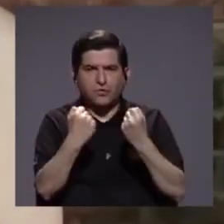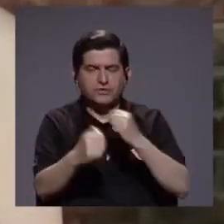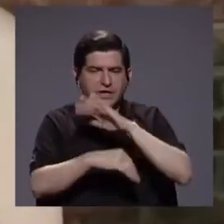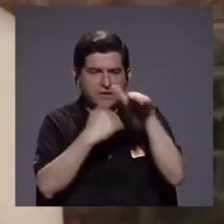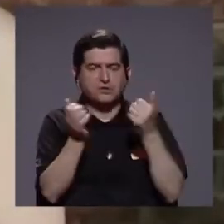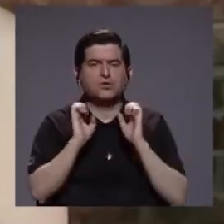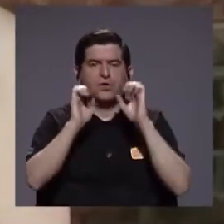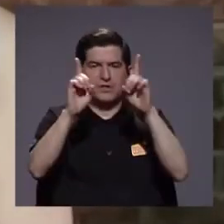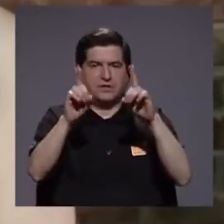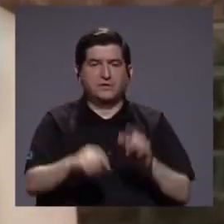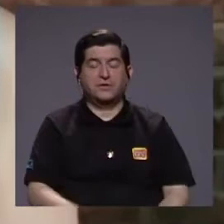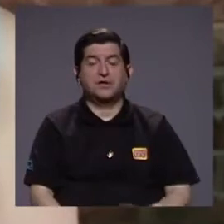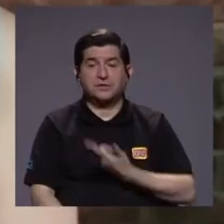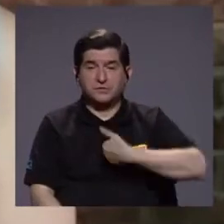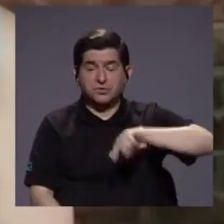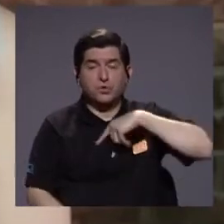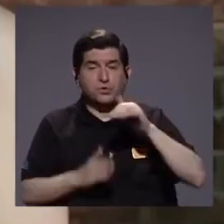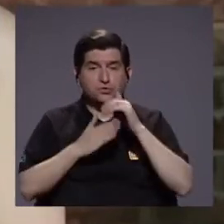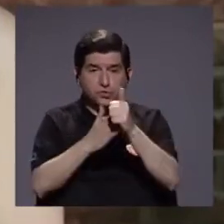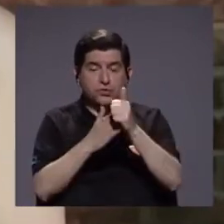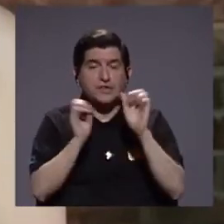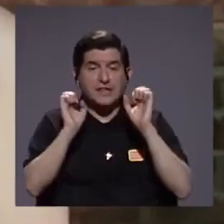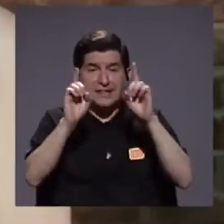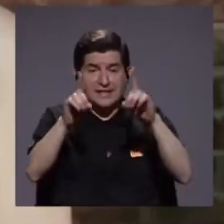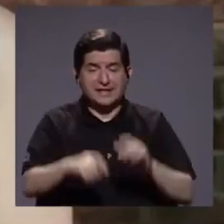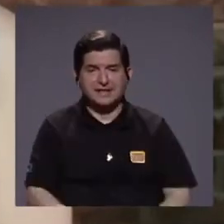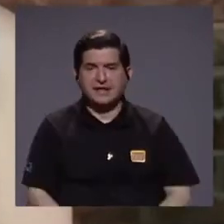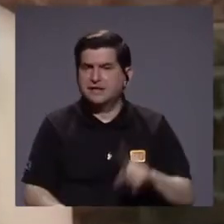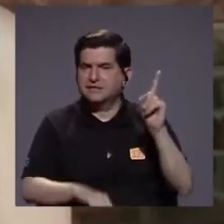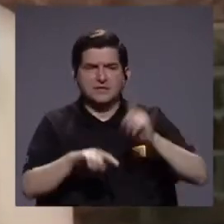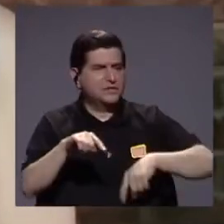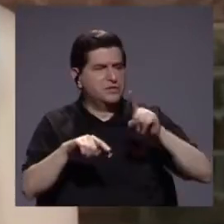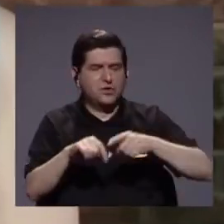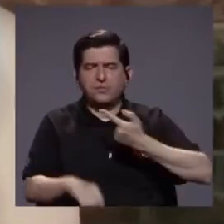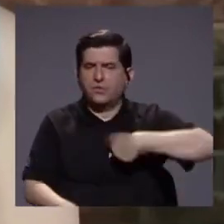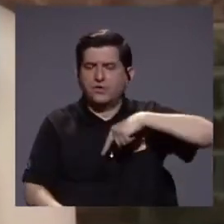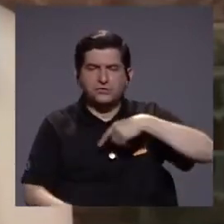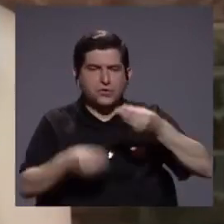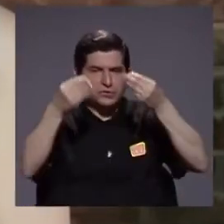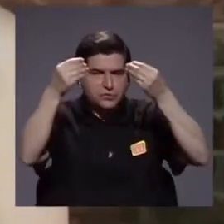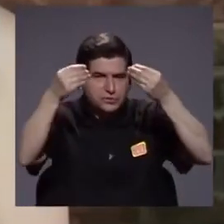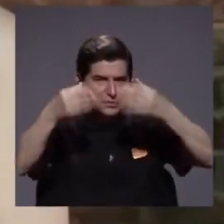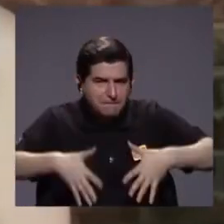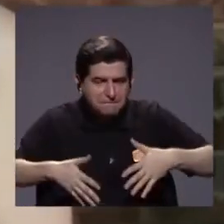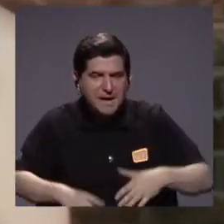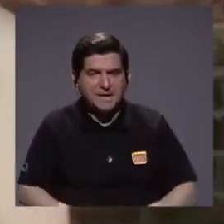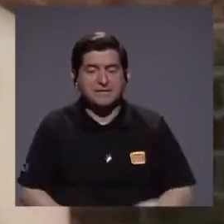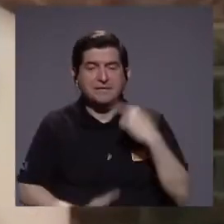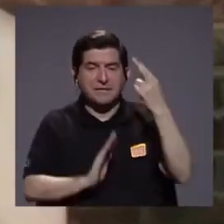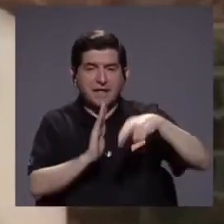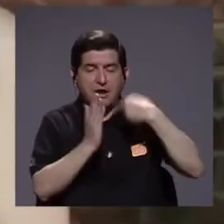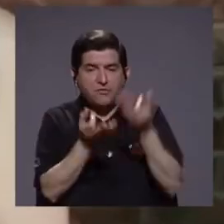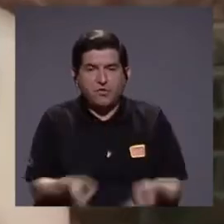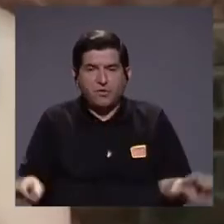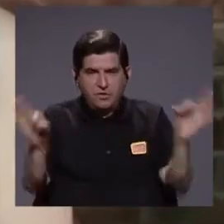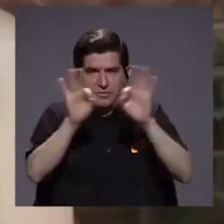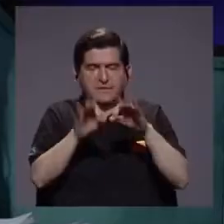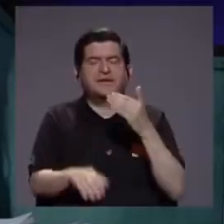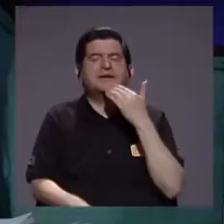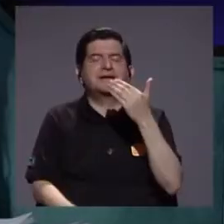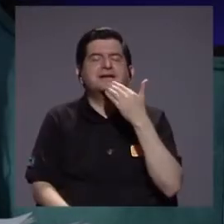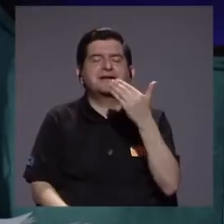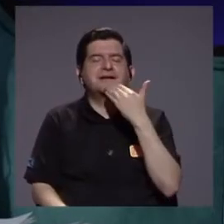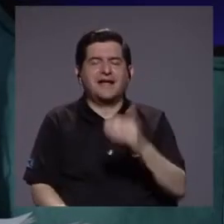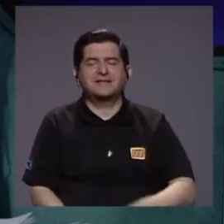que sea educación. Nosotros somos líderes en educación y no podemos perder ese papel protagonista. Muchas